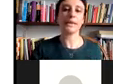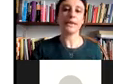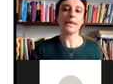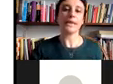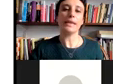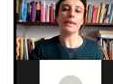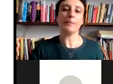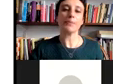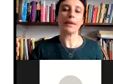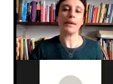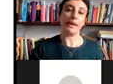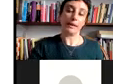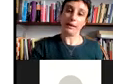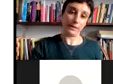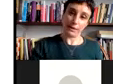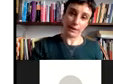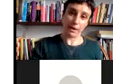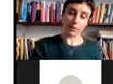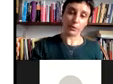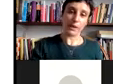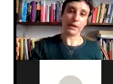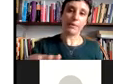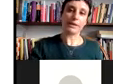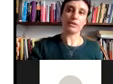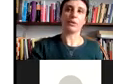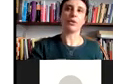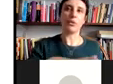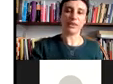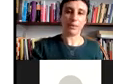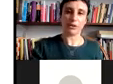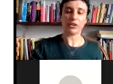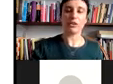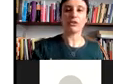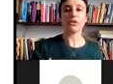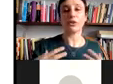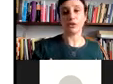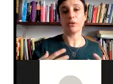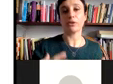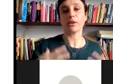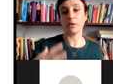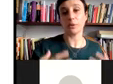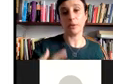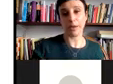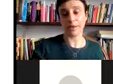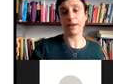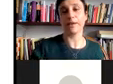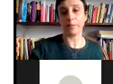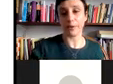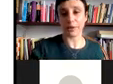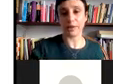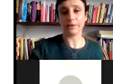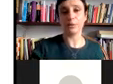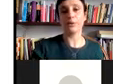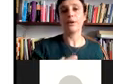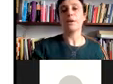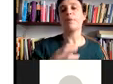Aires, y realizábamos una línea de base sobre cómo estaban los centros, conocimientos, actitudes y prácticas del